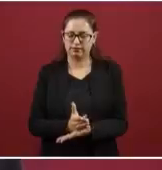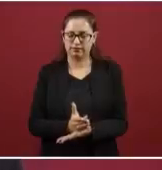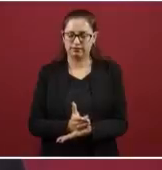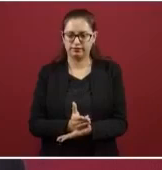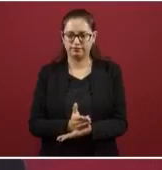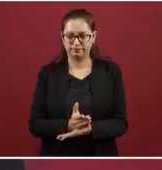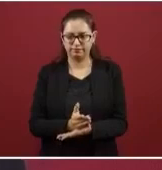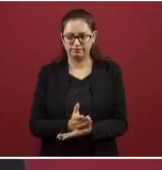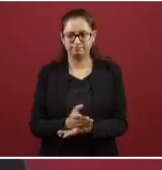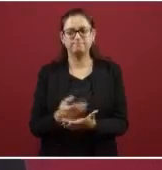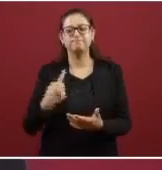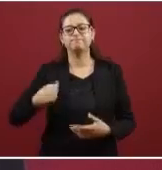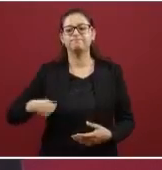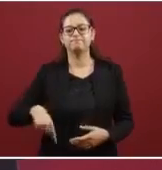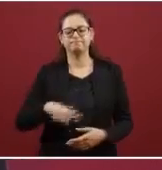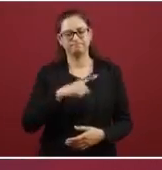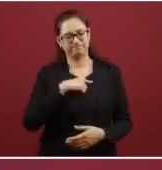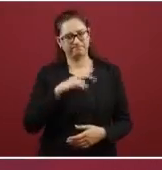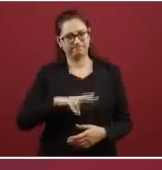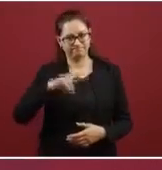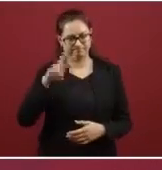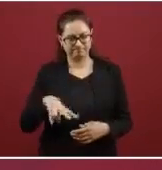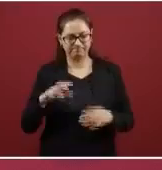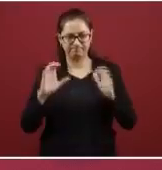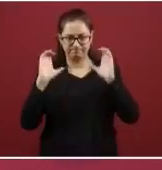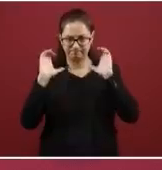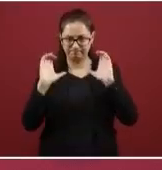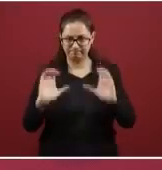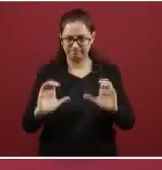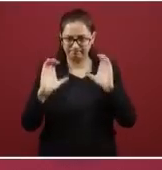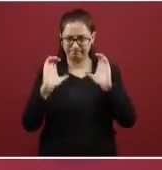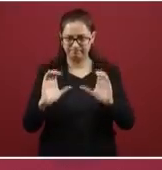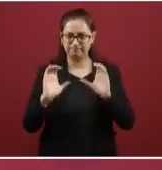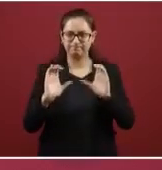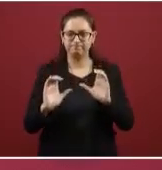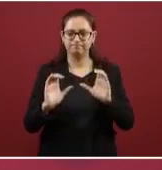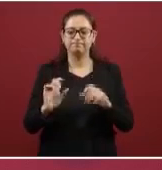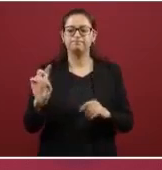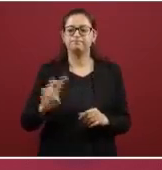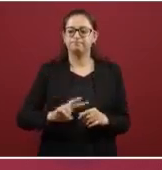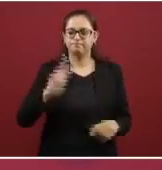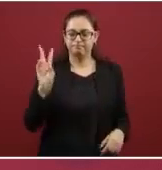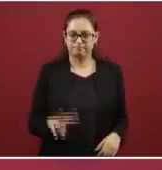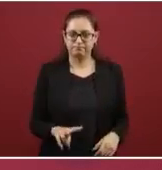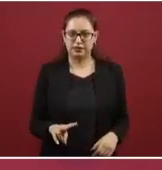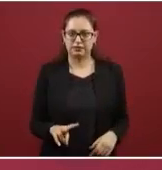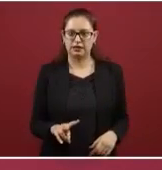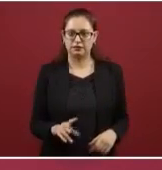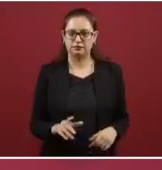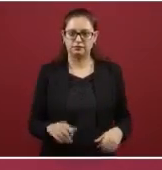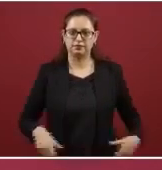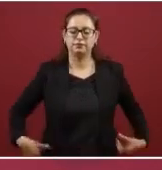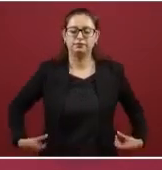y vamos a cuidar de que se respete lo que se está